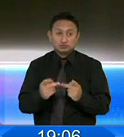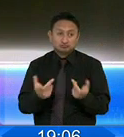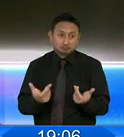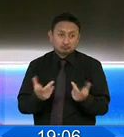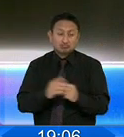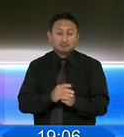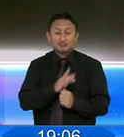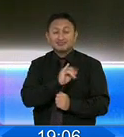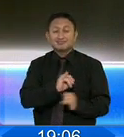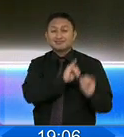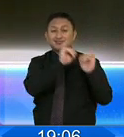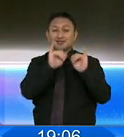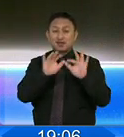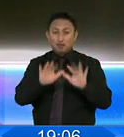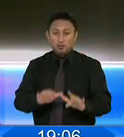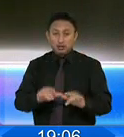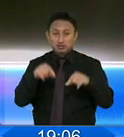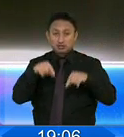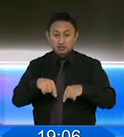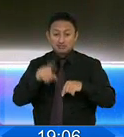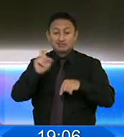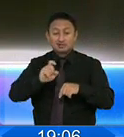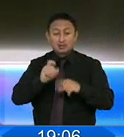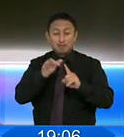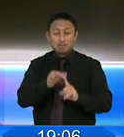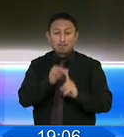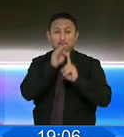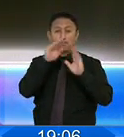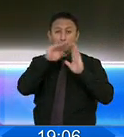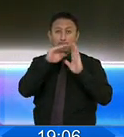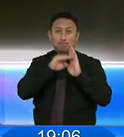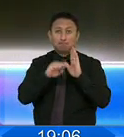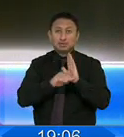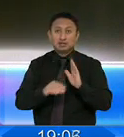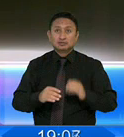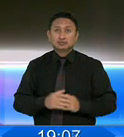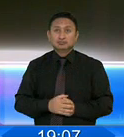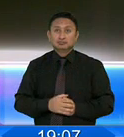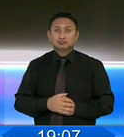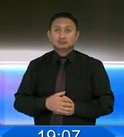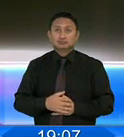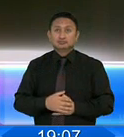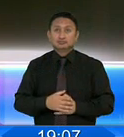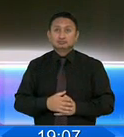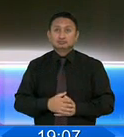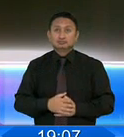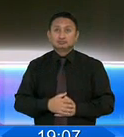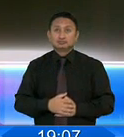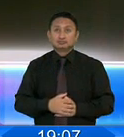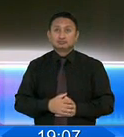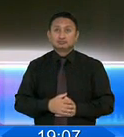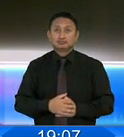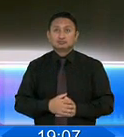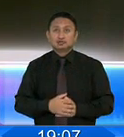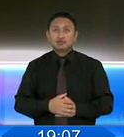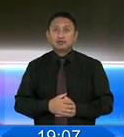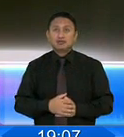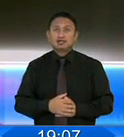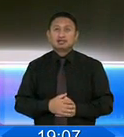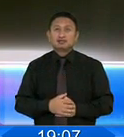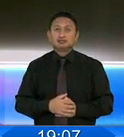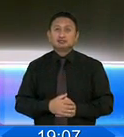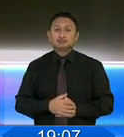informático, pero tiene que tener un padrón especial para poder tener una fotografía con la cual se coteje y se compruebe que la persona que vota es quien